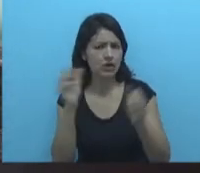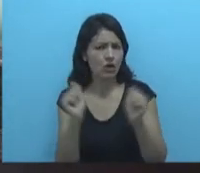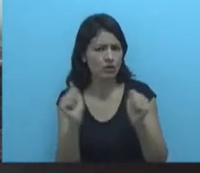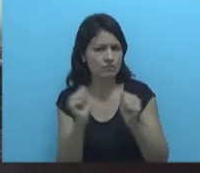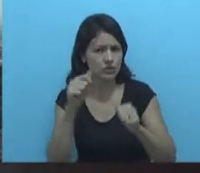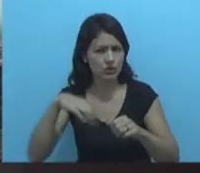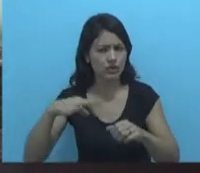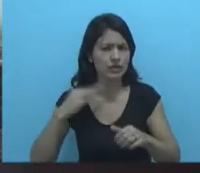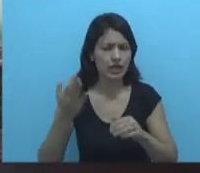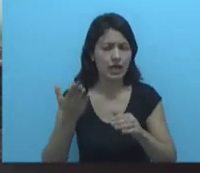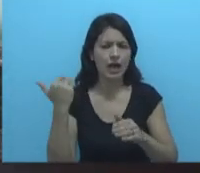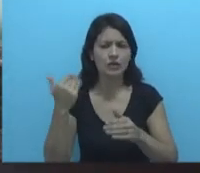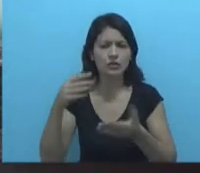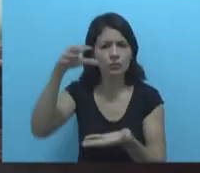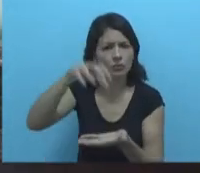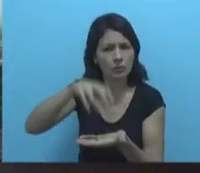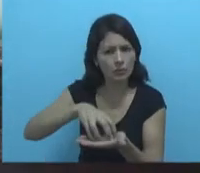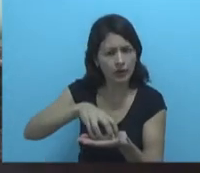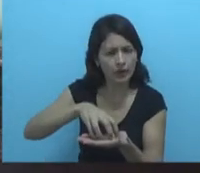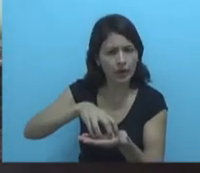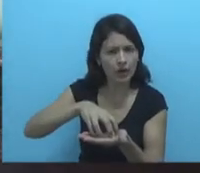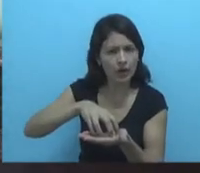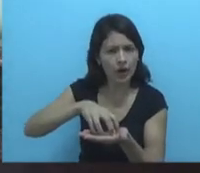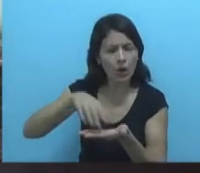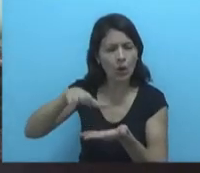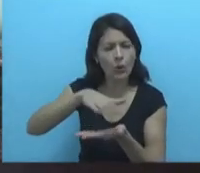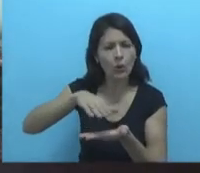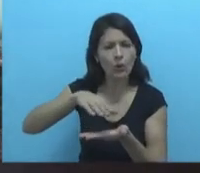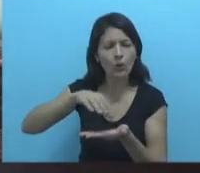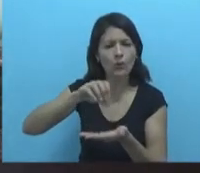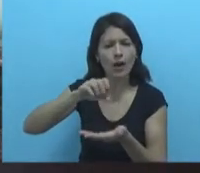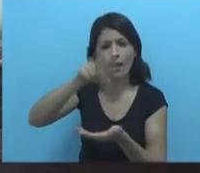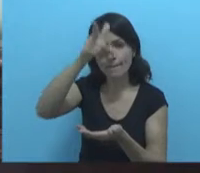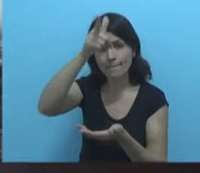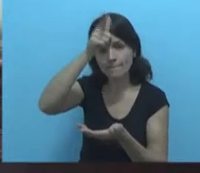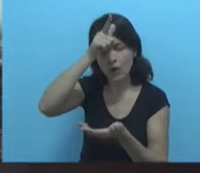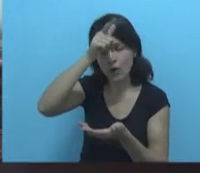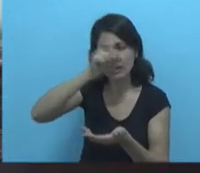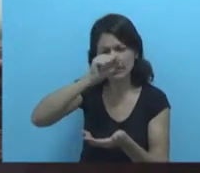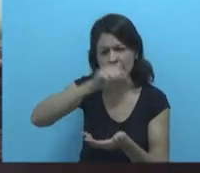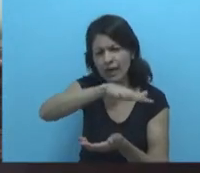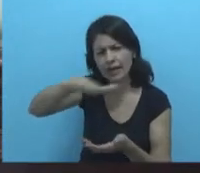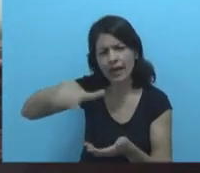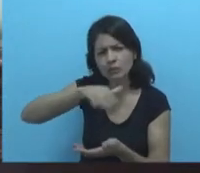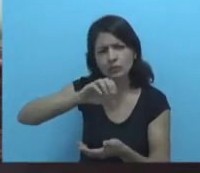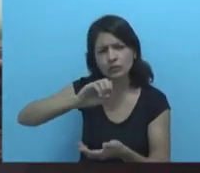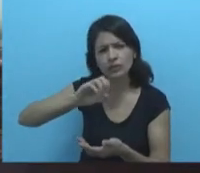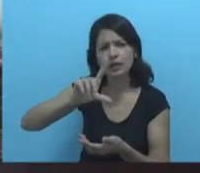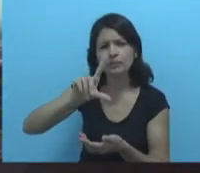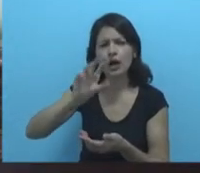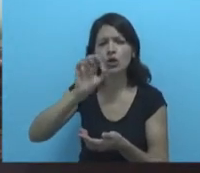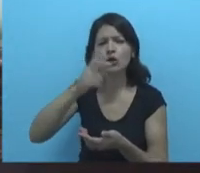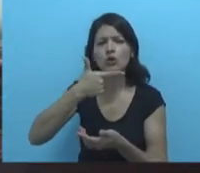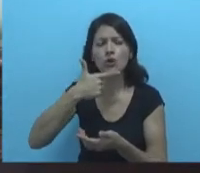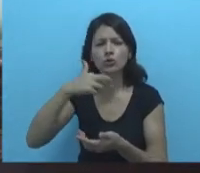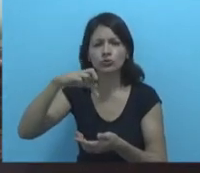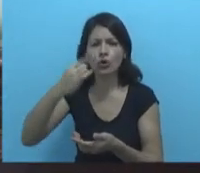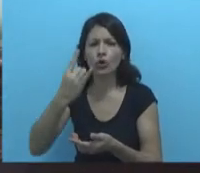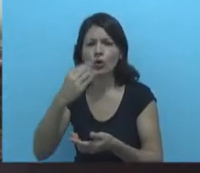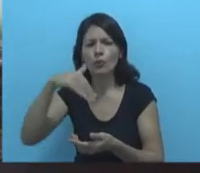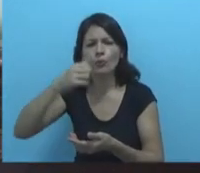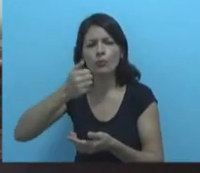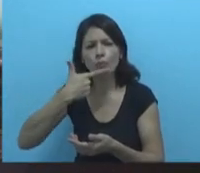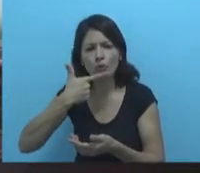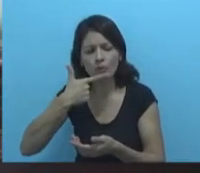2021 el destacamento de la Guardia Rural Los Pumas, ubicado en la localidad de Empalme, Villa Constitución, y las razones por la cual